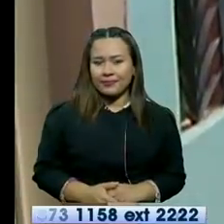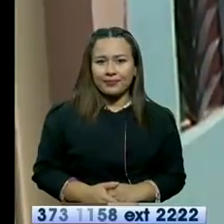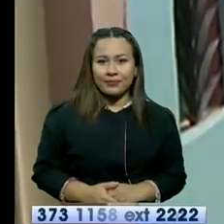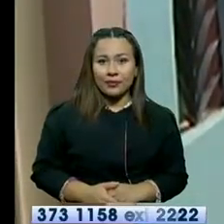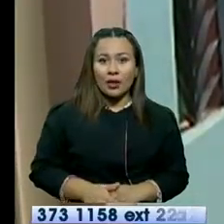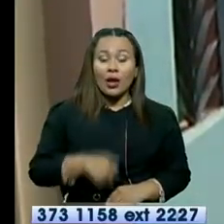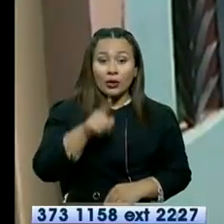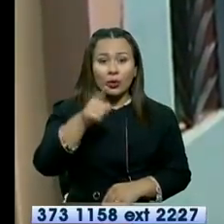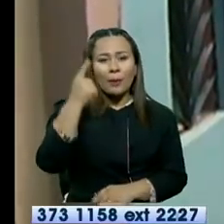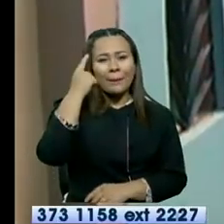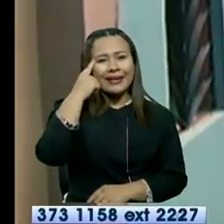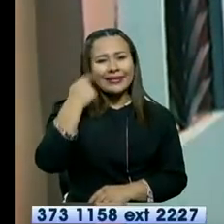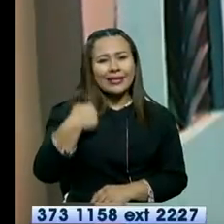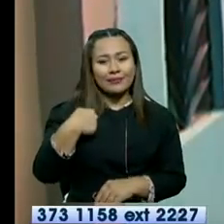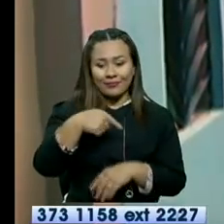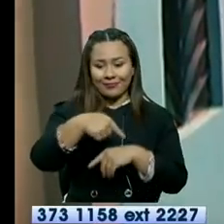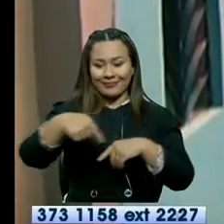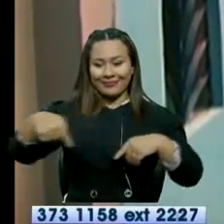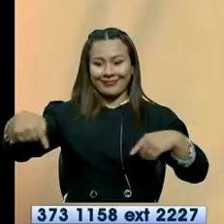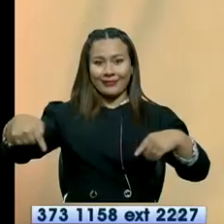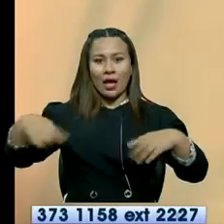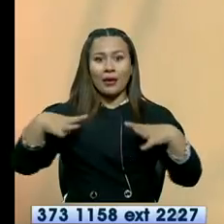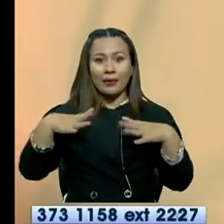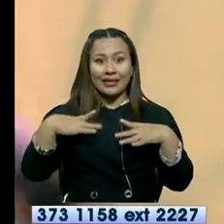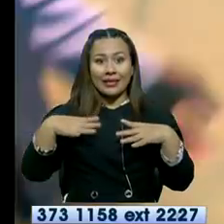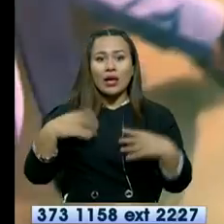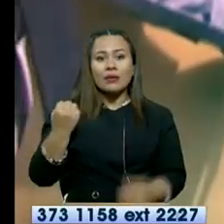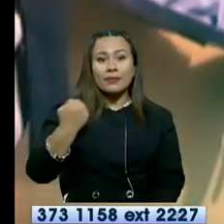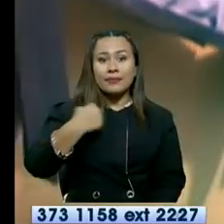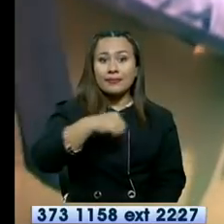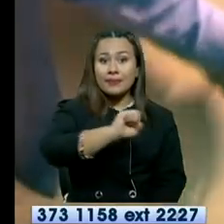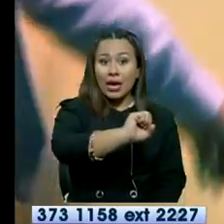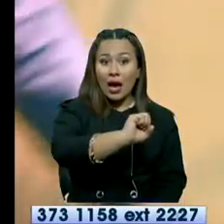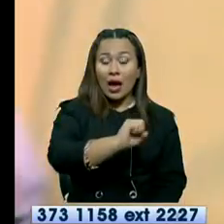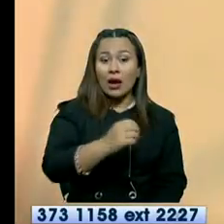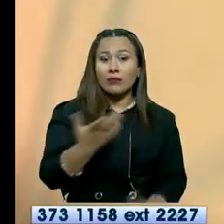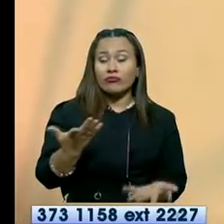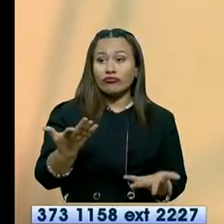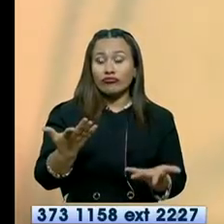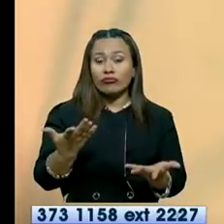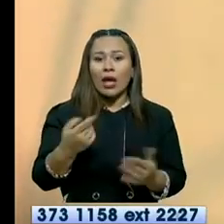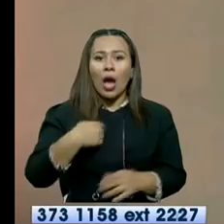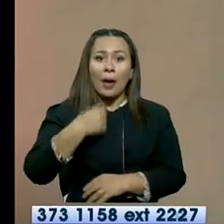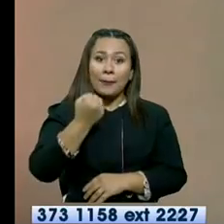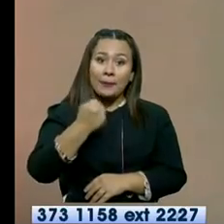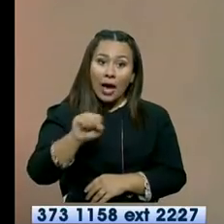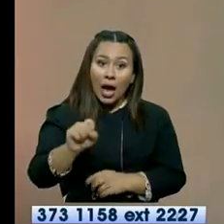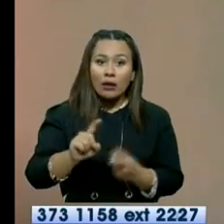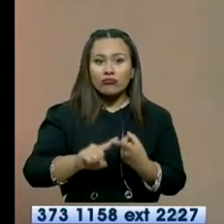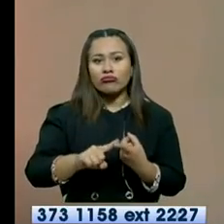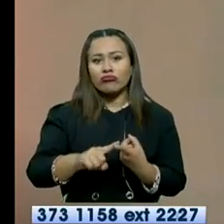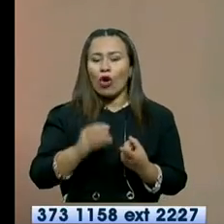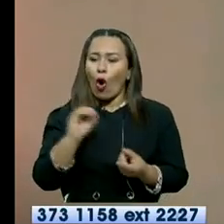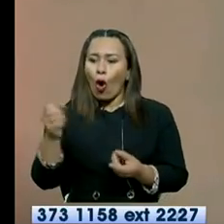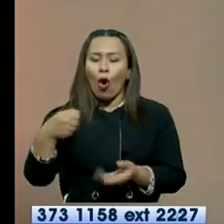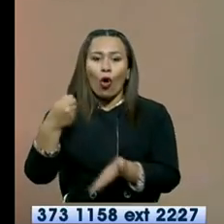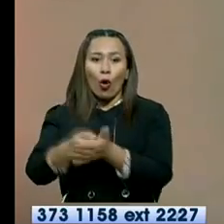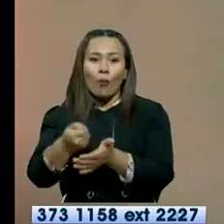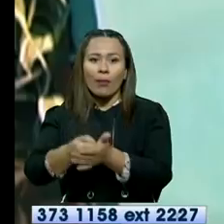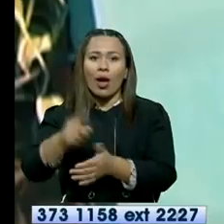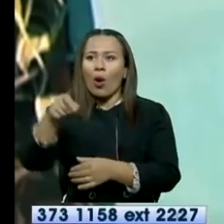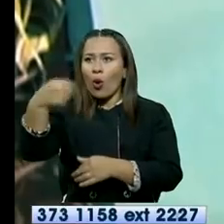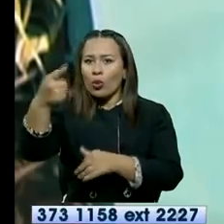Si está considerando en estos días festivos dejar su casa sin una persona dentro, porque se va de viaje, quizá de compra o de visitas a